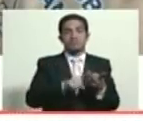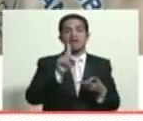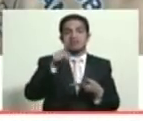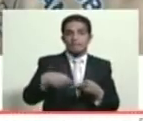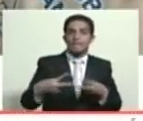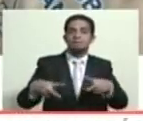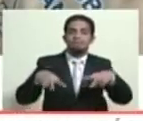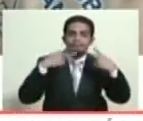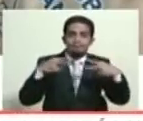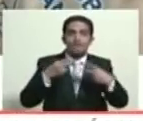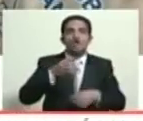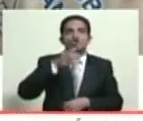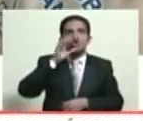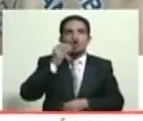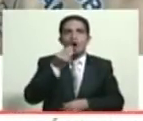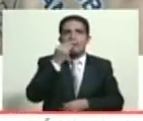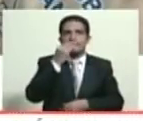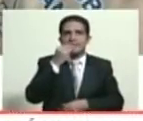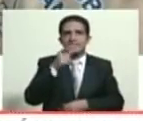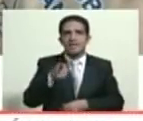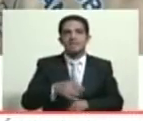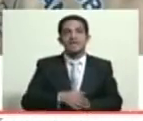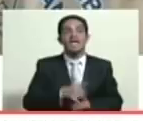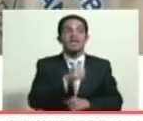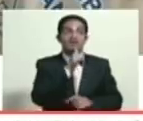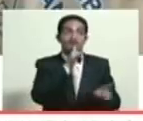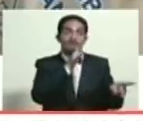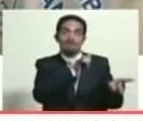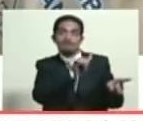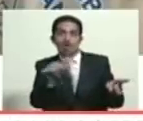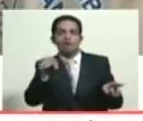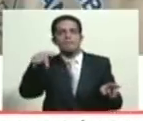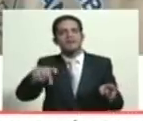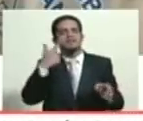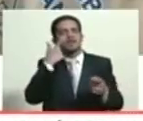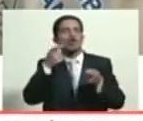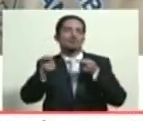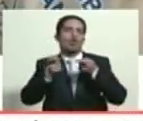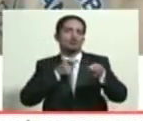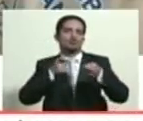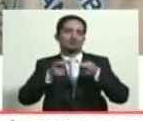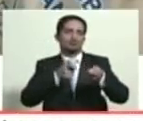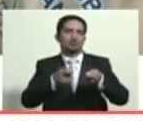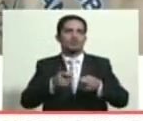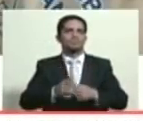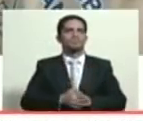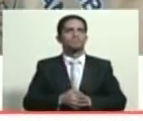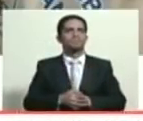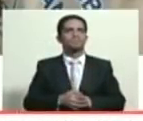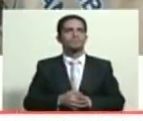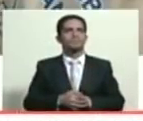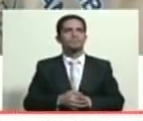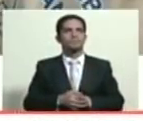banquetes e informe a este máximo órgano de control fiscal.